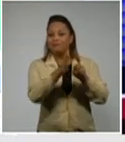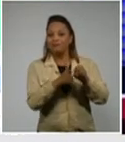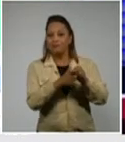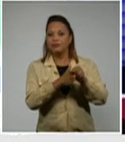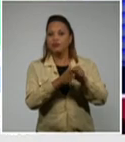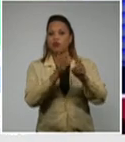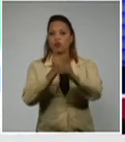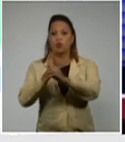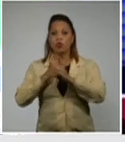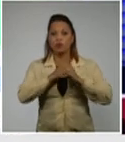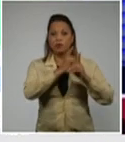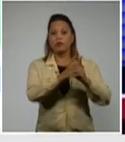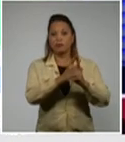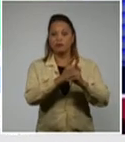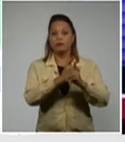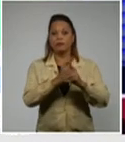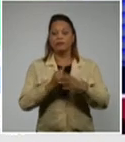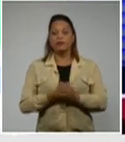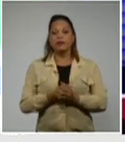casos confirmados, el